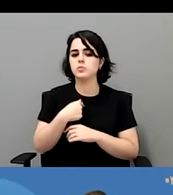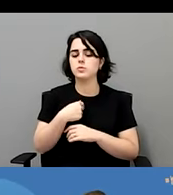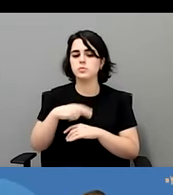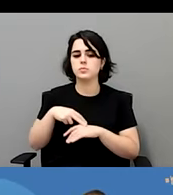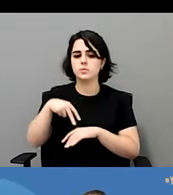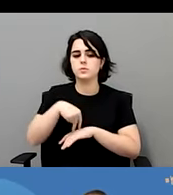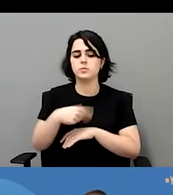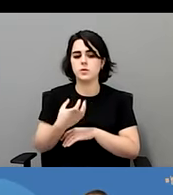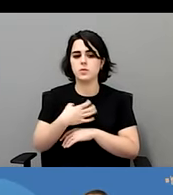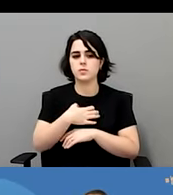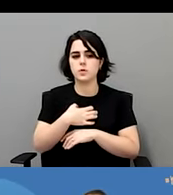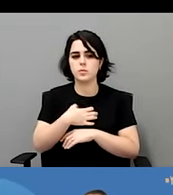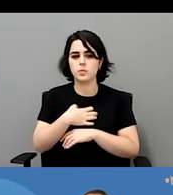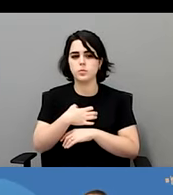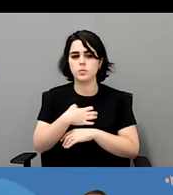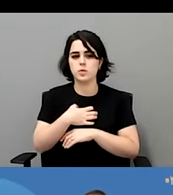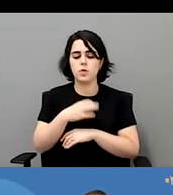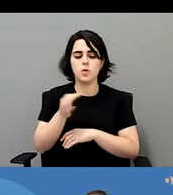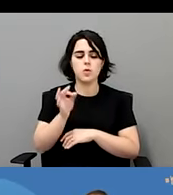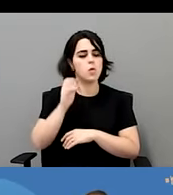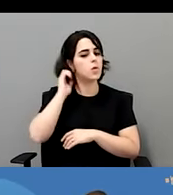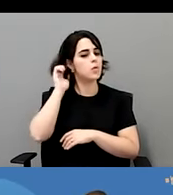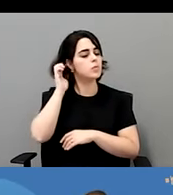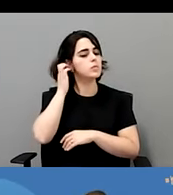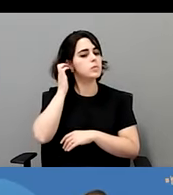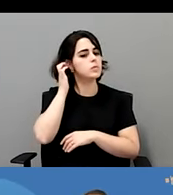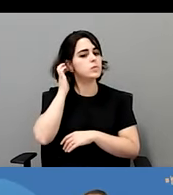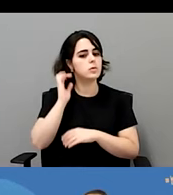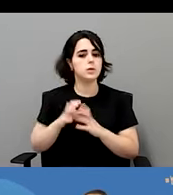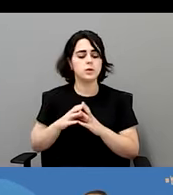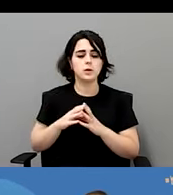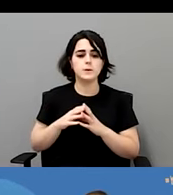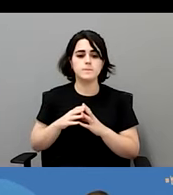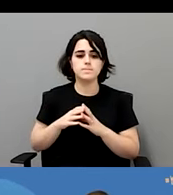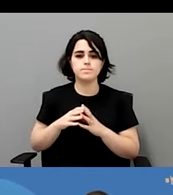en ningún curso o otras actividades